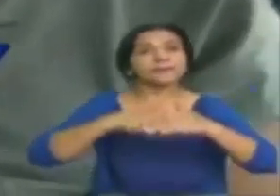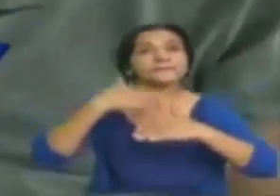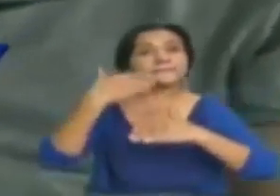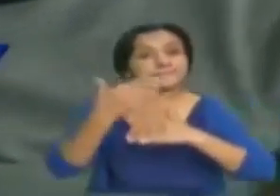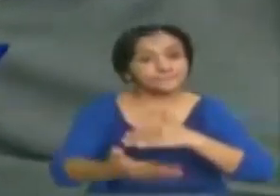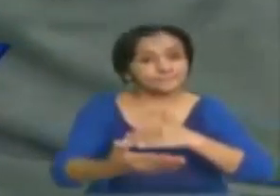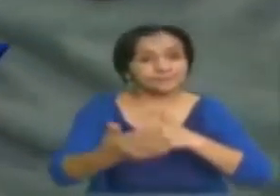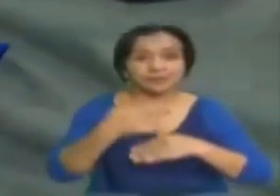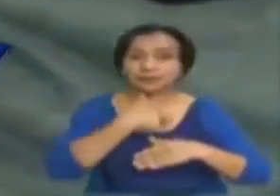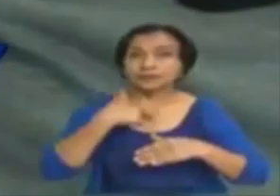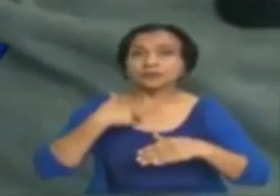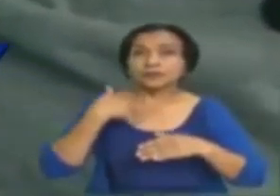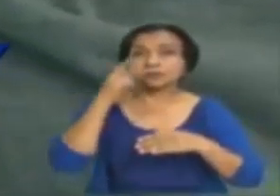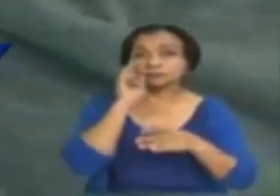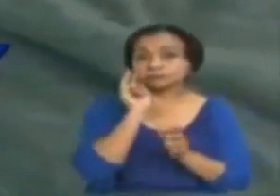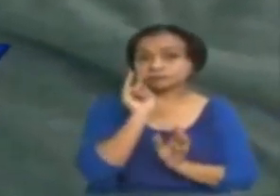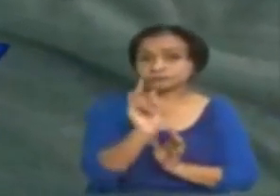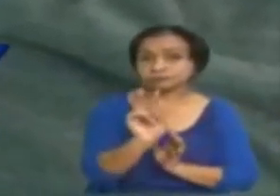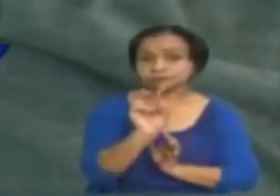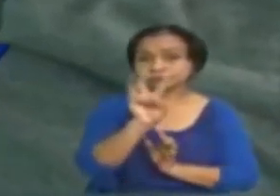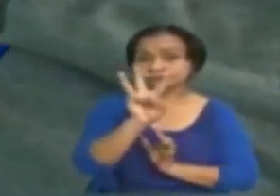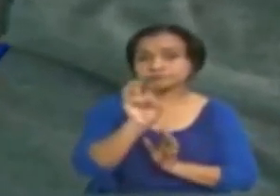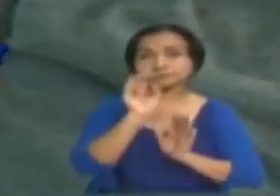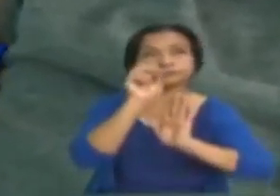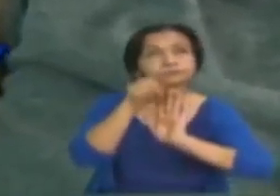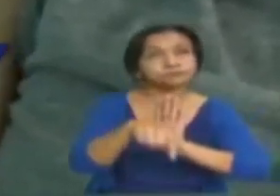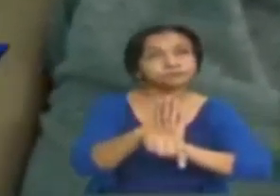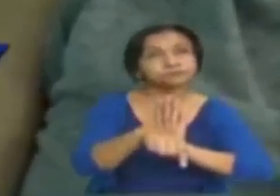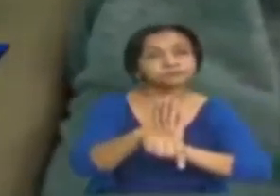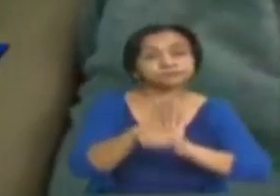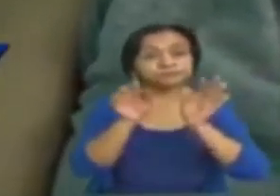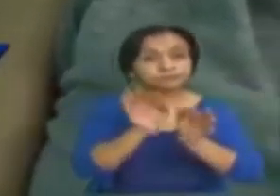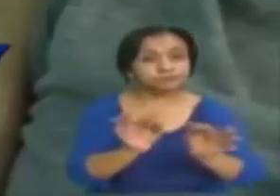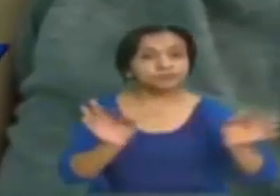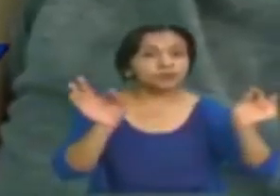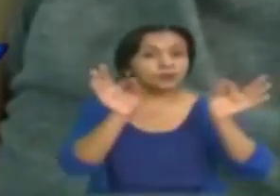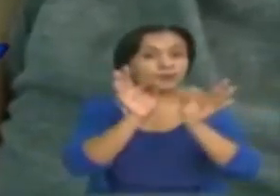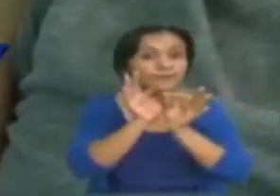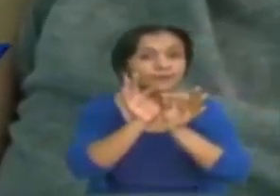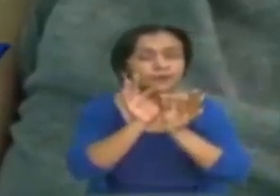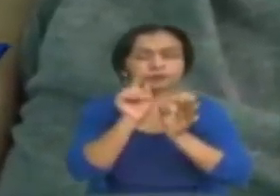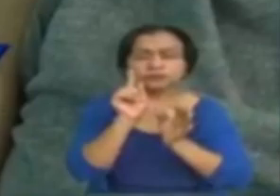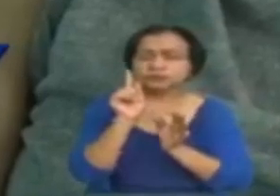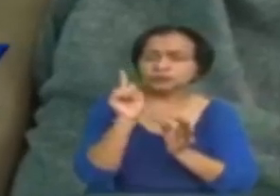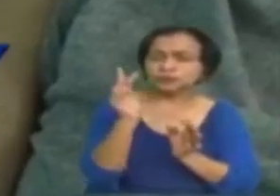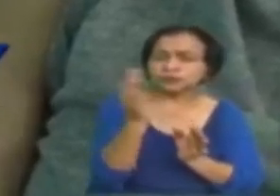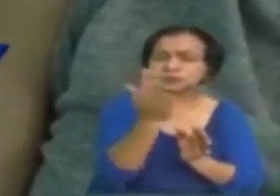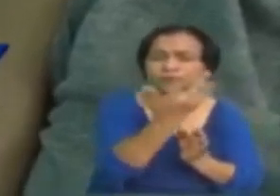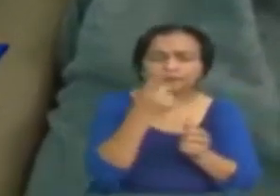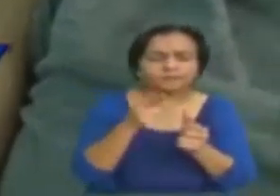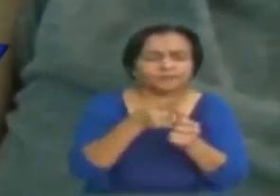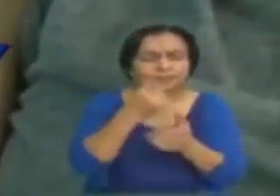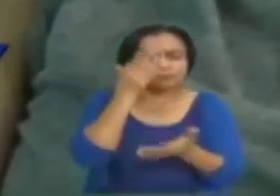12 departamentos y en lo que consta muerte 46 personas han fallecido a causa de esta enfermedad para noticias 12